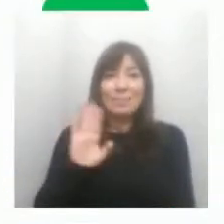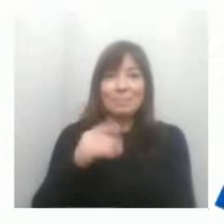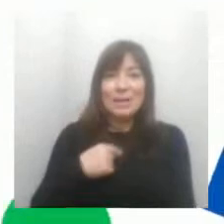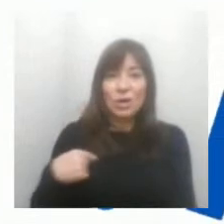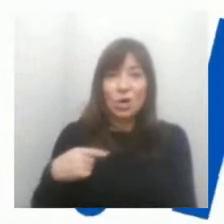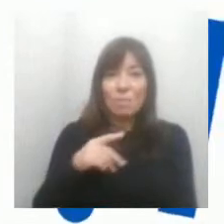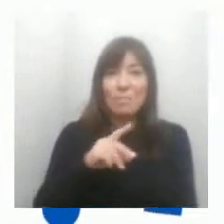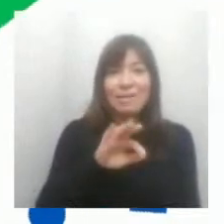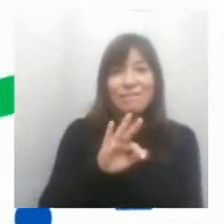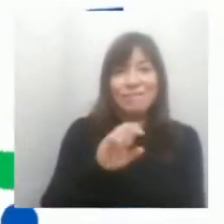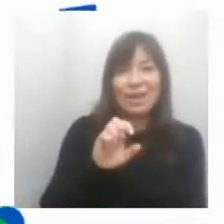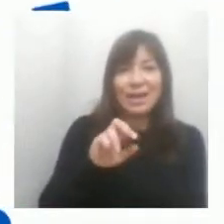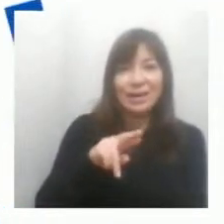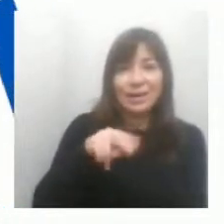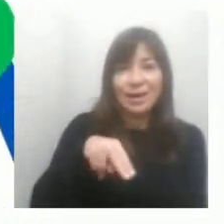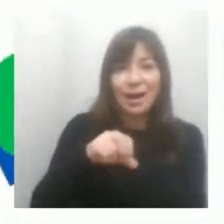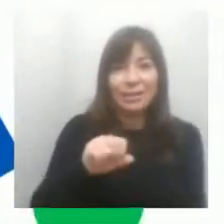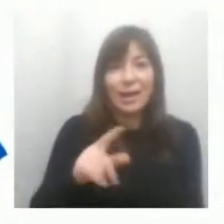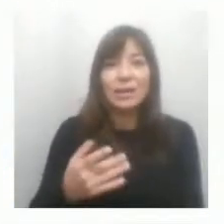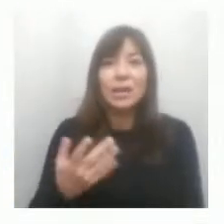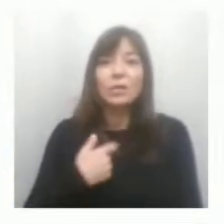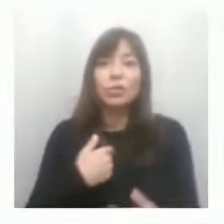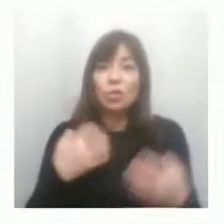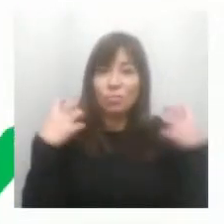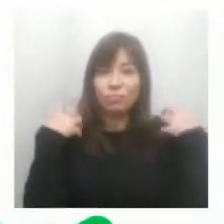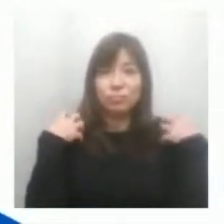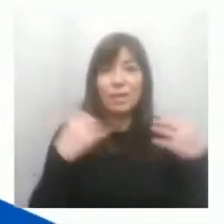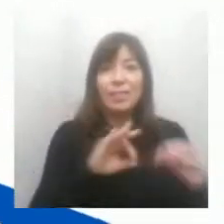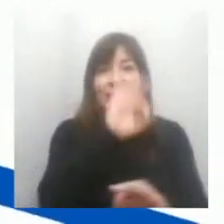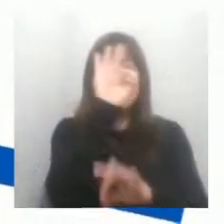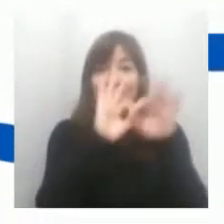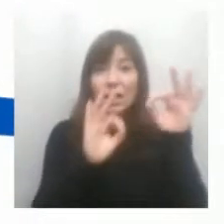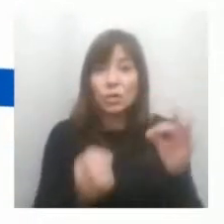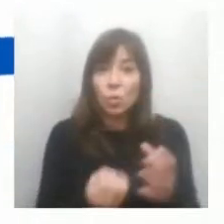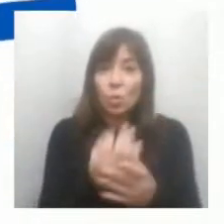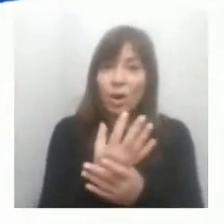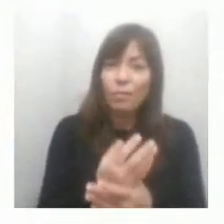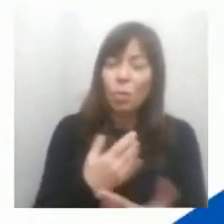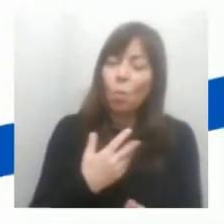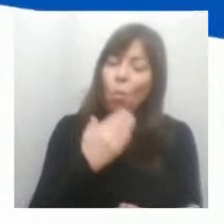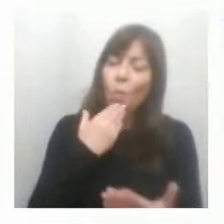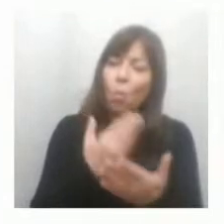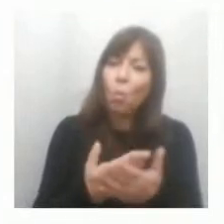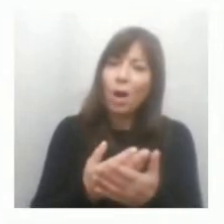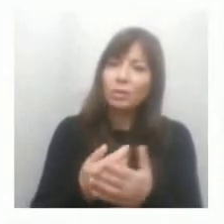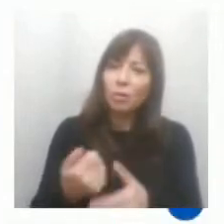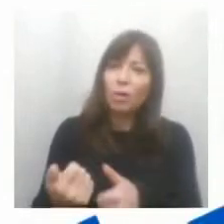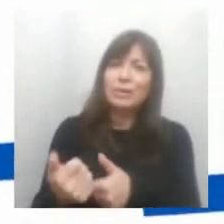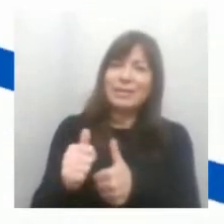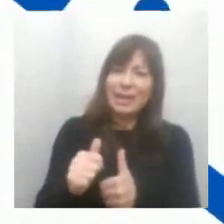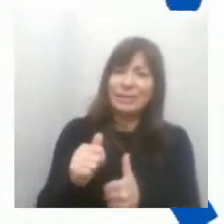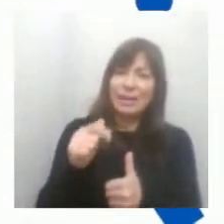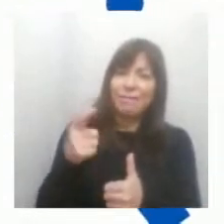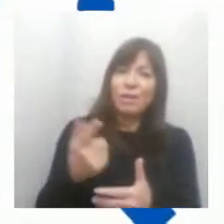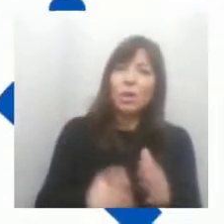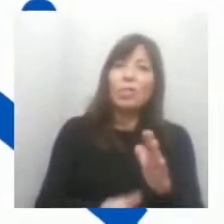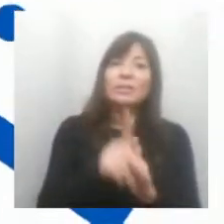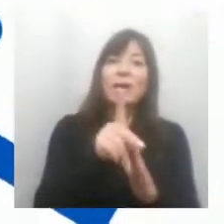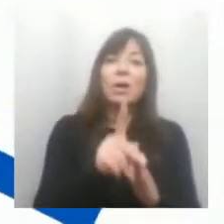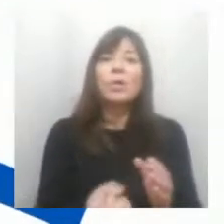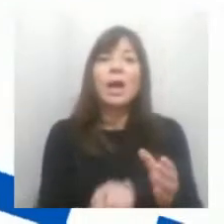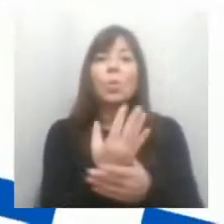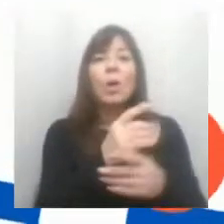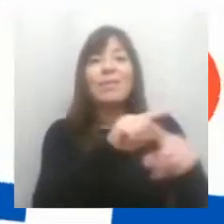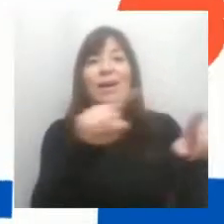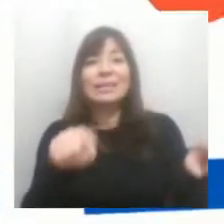jefa de diseño de proyectos nuevos. Cuando se nos presenta una temática y el desafío de desarrollar una nueva sala en el museo, comenzamos una serie